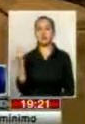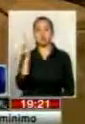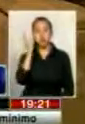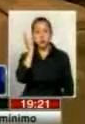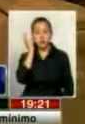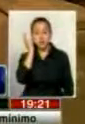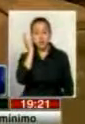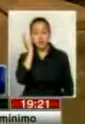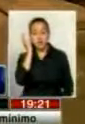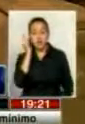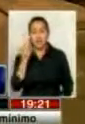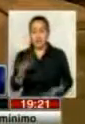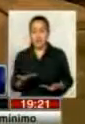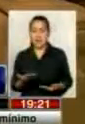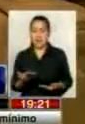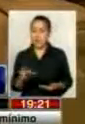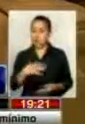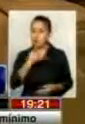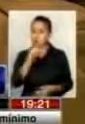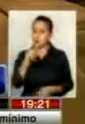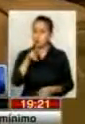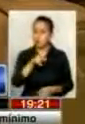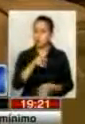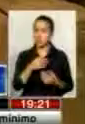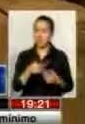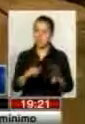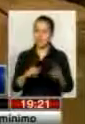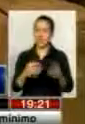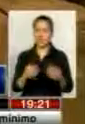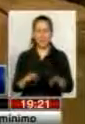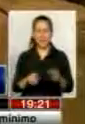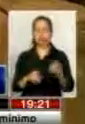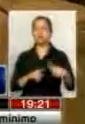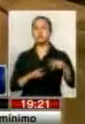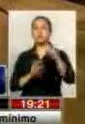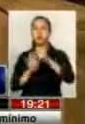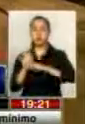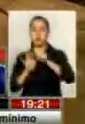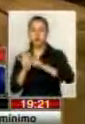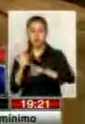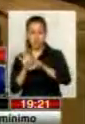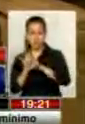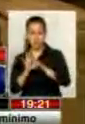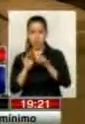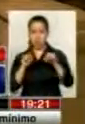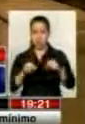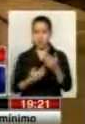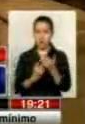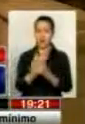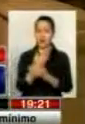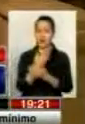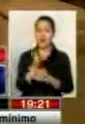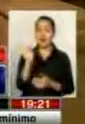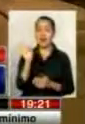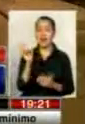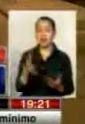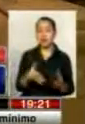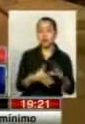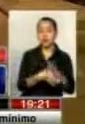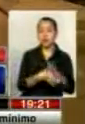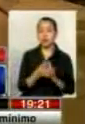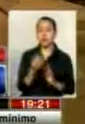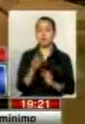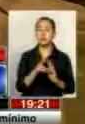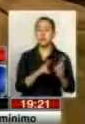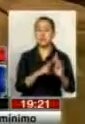atención que, insisto, habiendo tratado varios proyectos de ley e indicaciones hoy día en la mañana en la reunión, lo único que genera